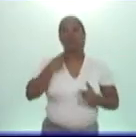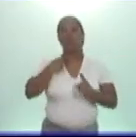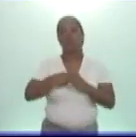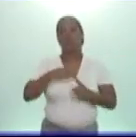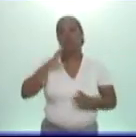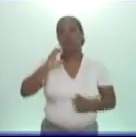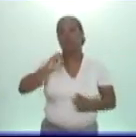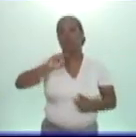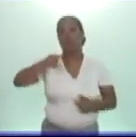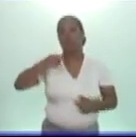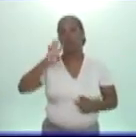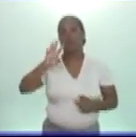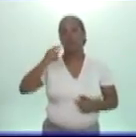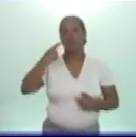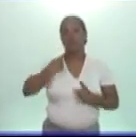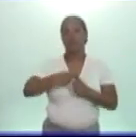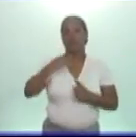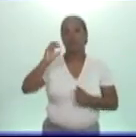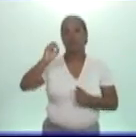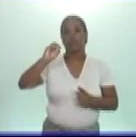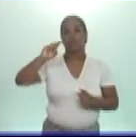0,05, que es